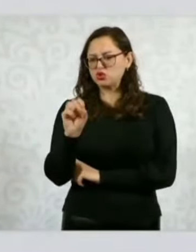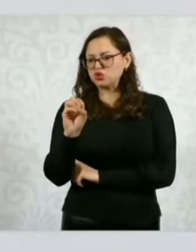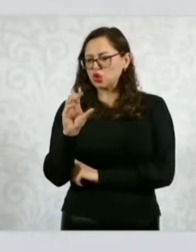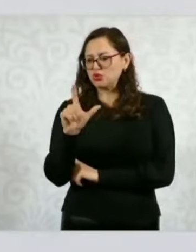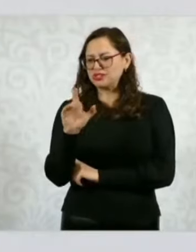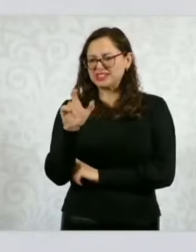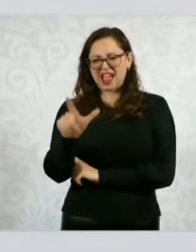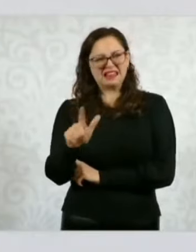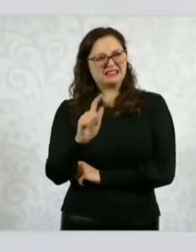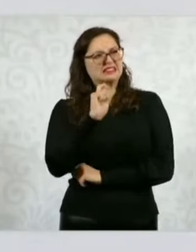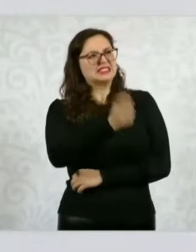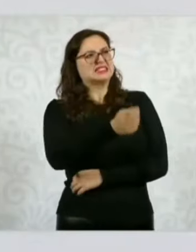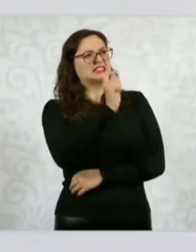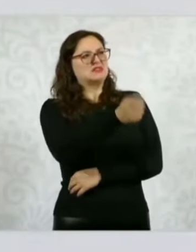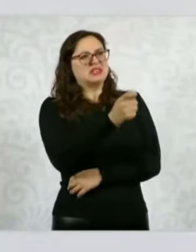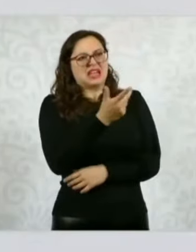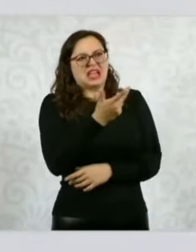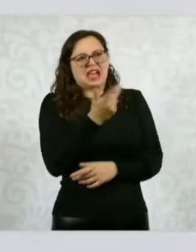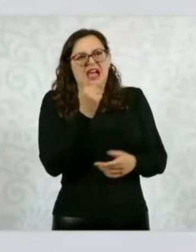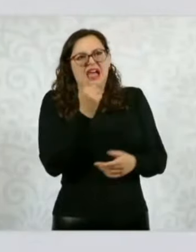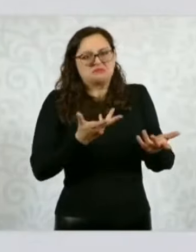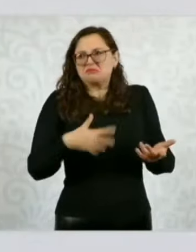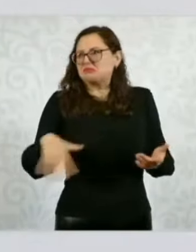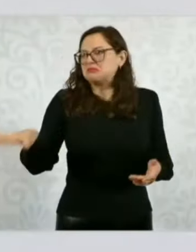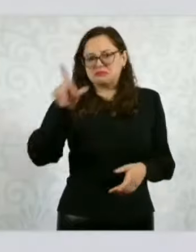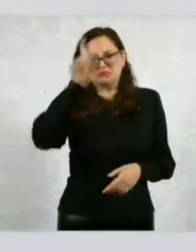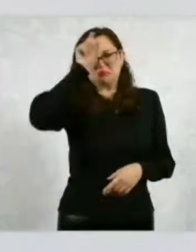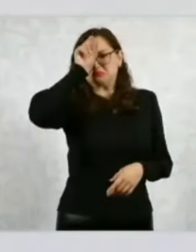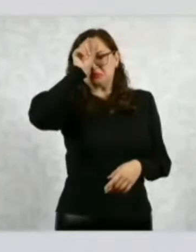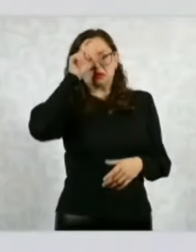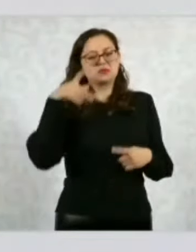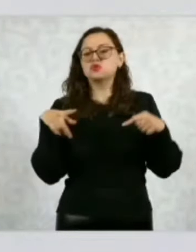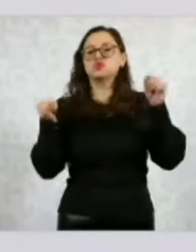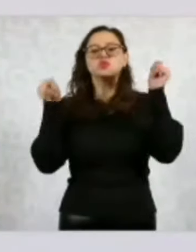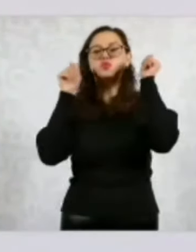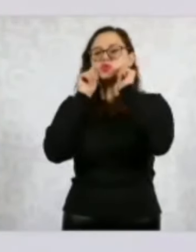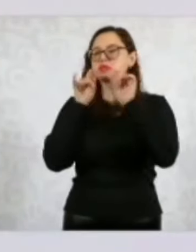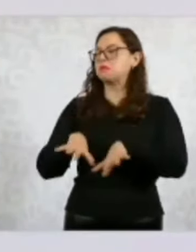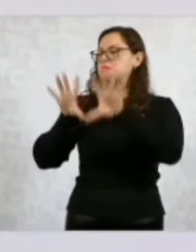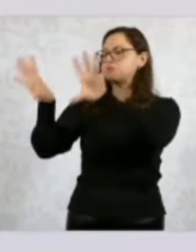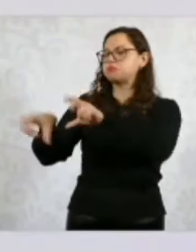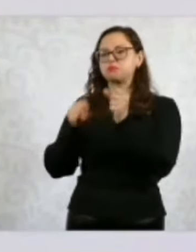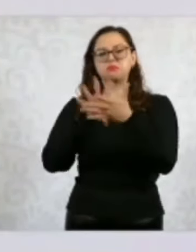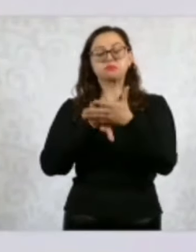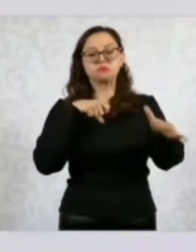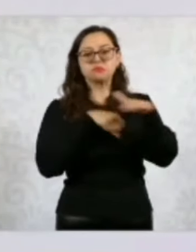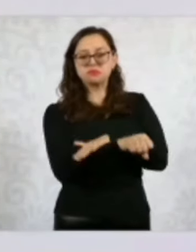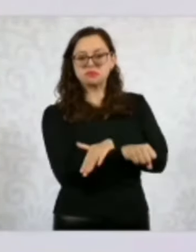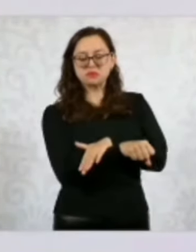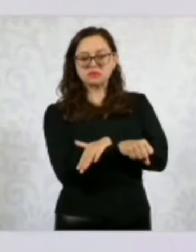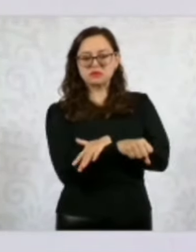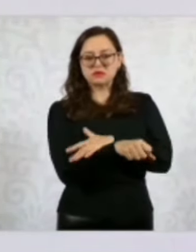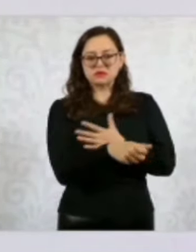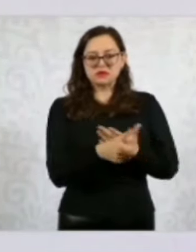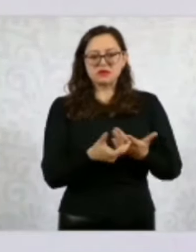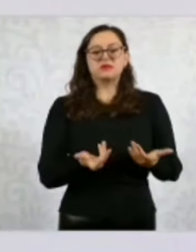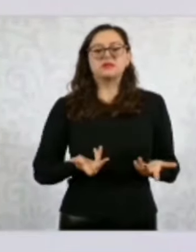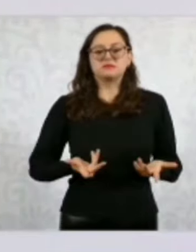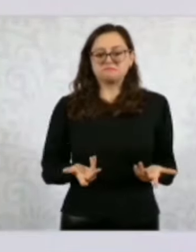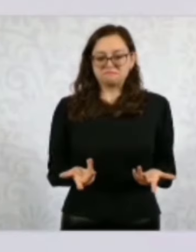aplicaban para reprimir, encarcelar a los luchadores. Fue